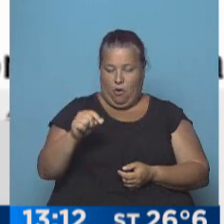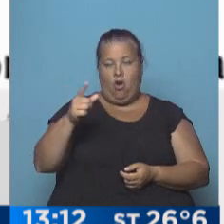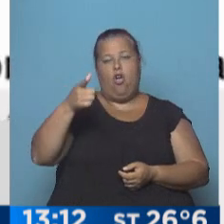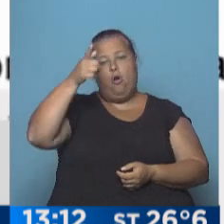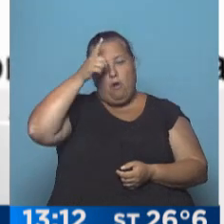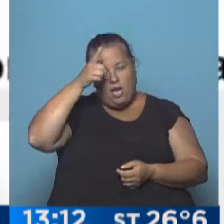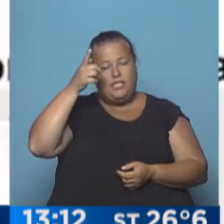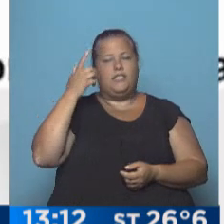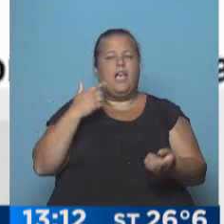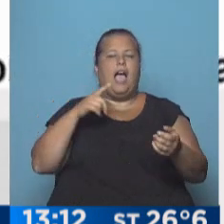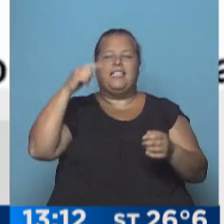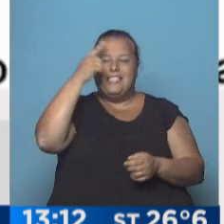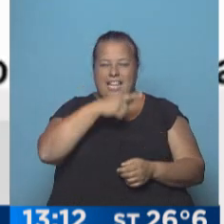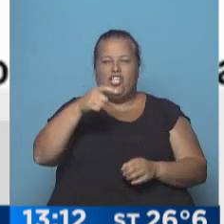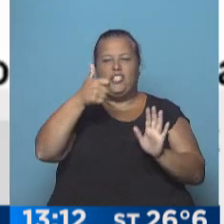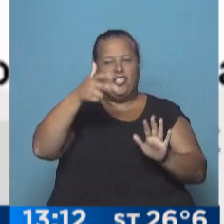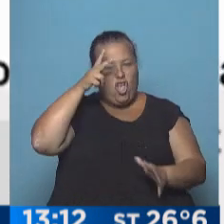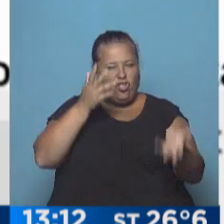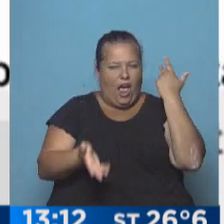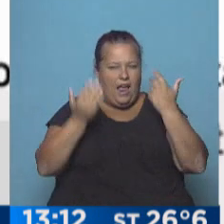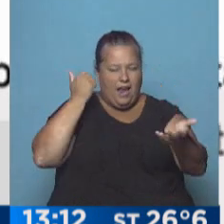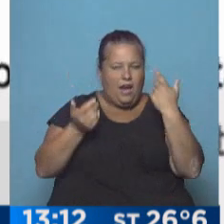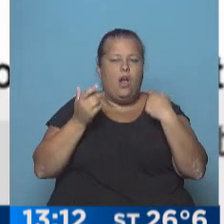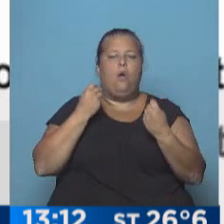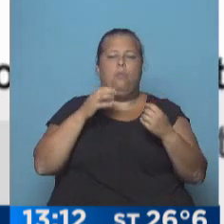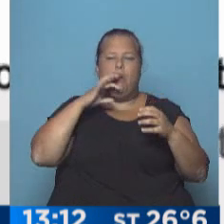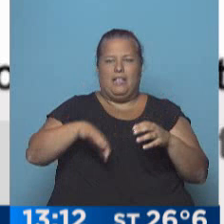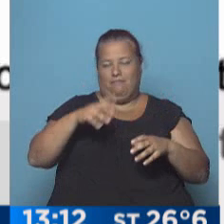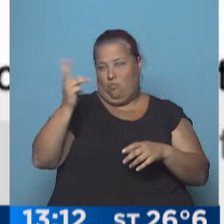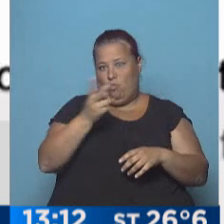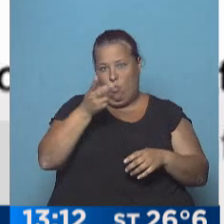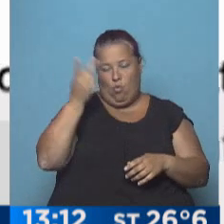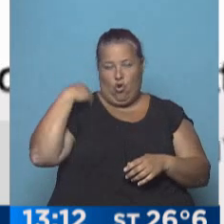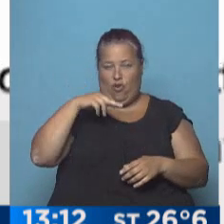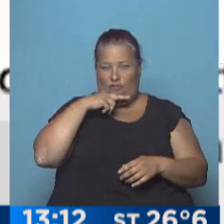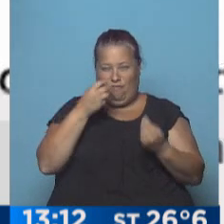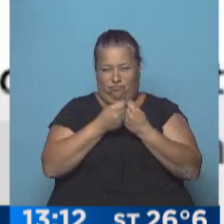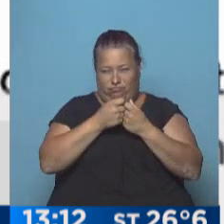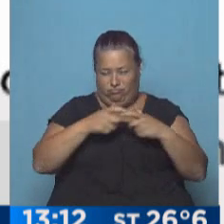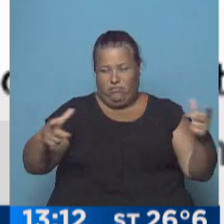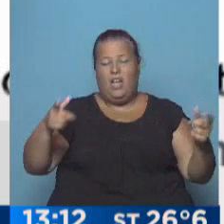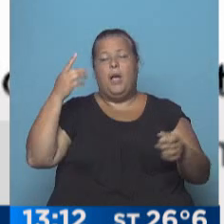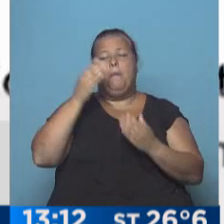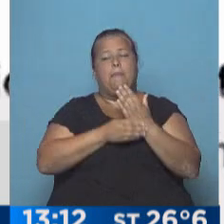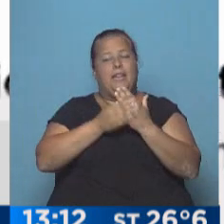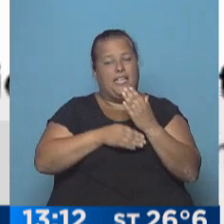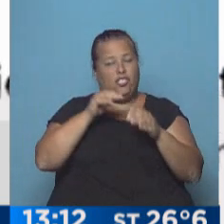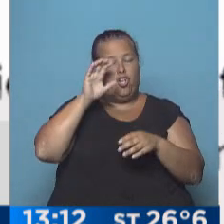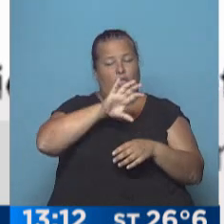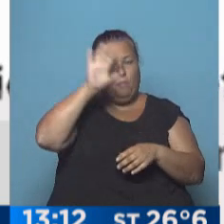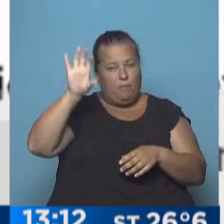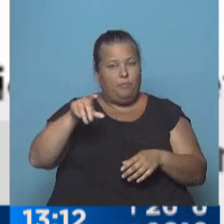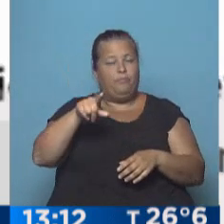fuerzas de seguridad realizaron 168 allanamientos tras los sangrientos atentados del viernes pasado. El ministro del Interior,